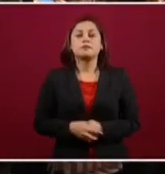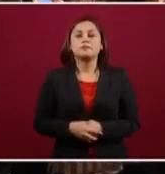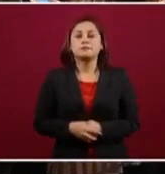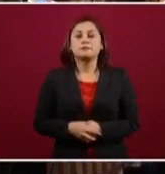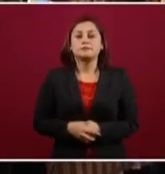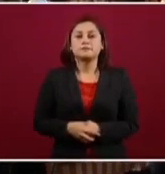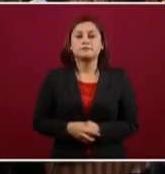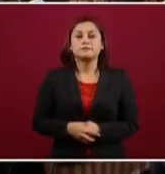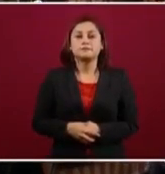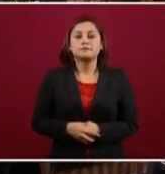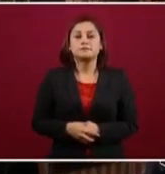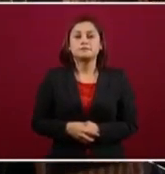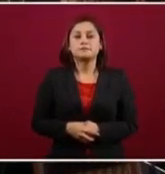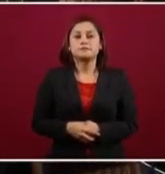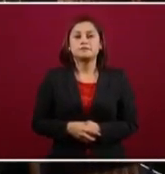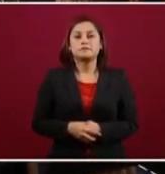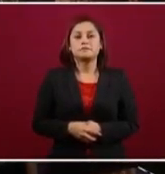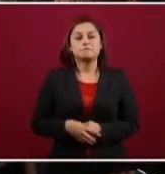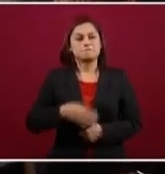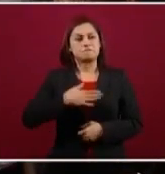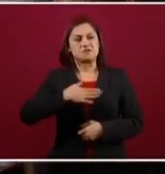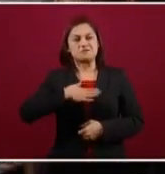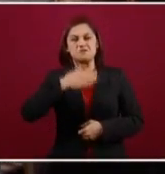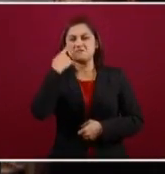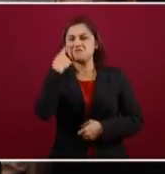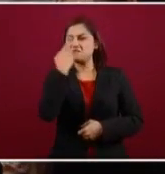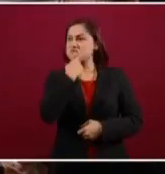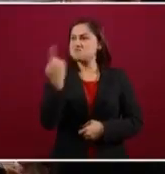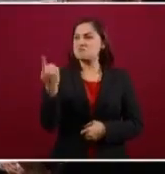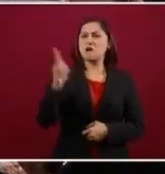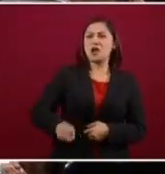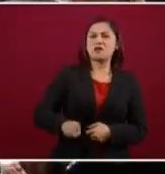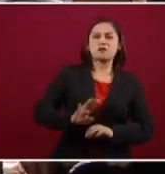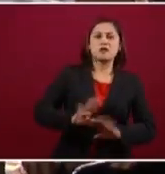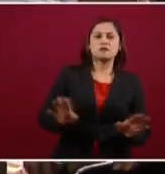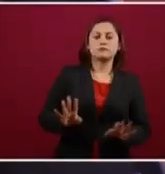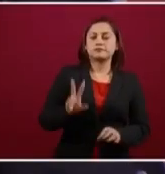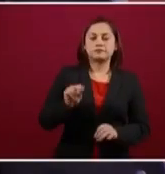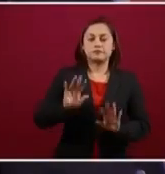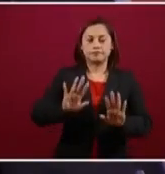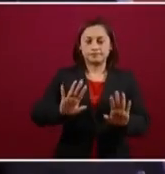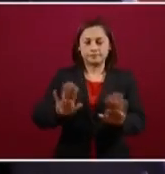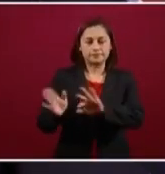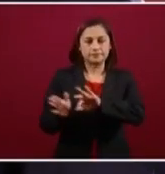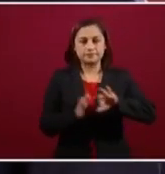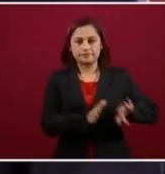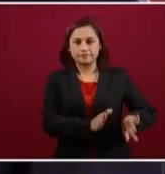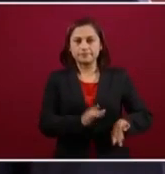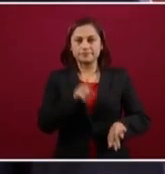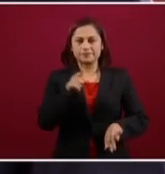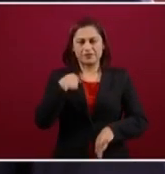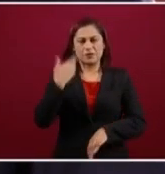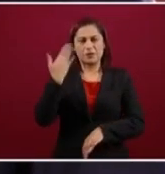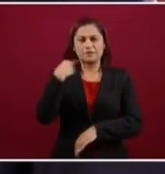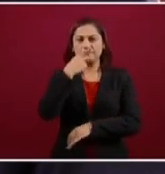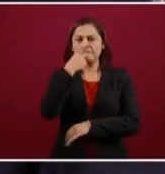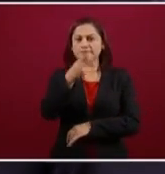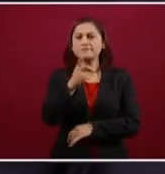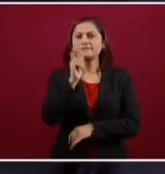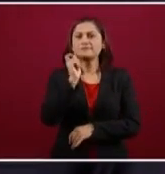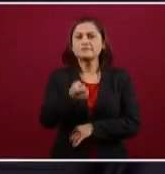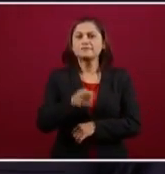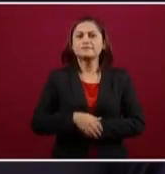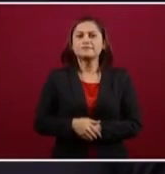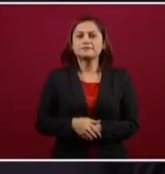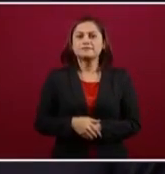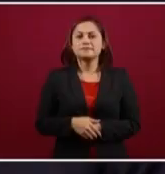una sola postura. Pero, a ver, regreso a lo que decía. ¿Cuándo